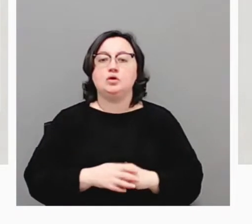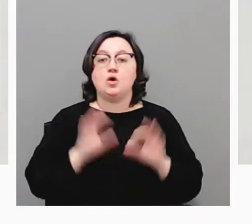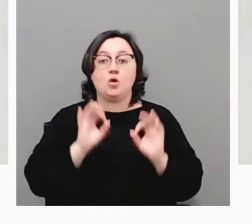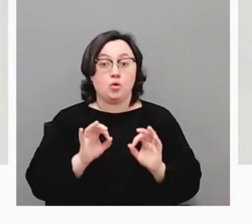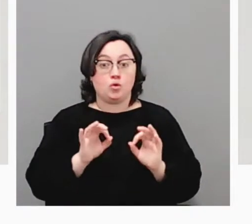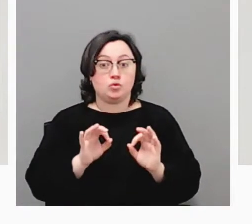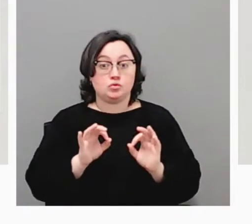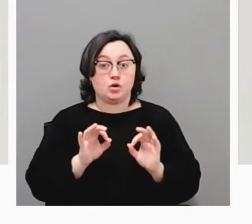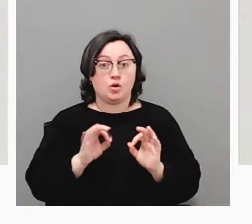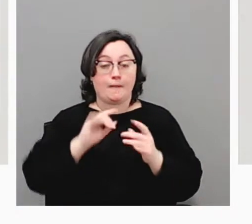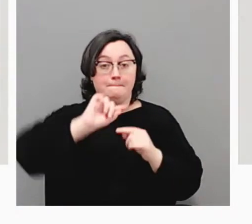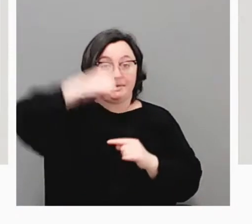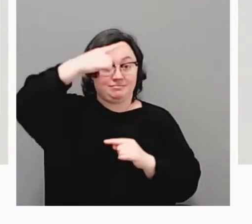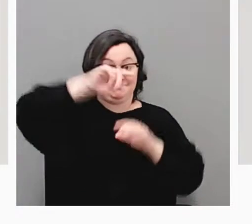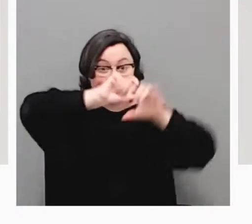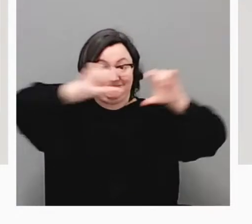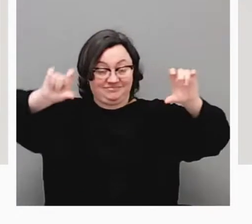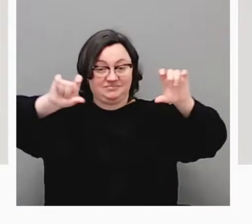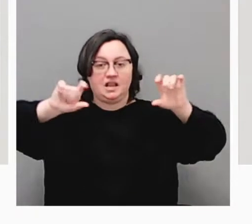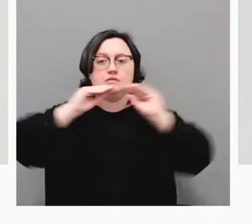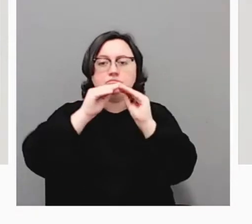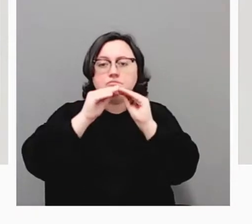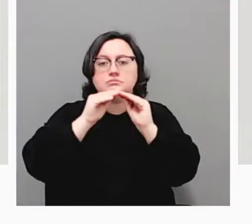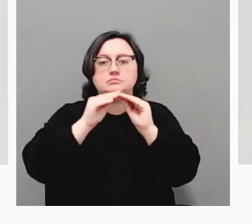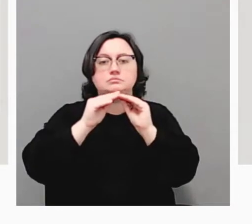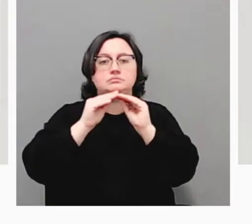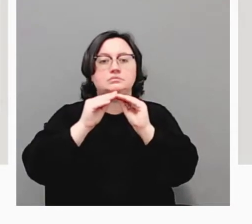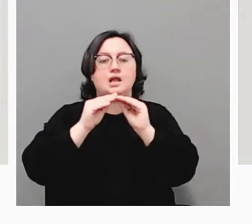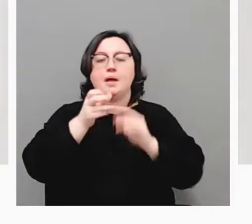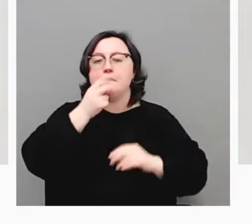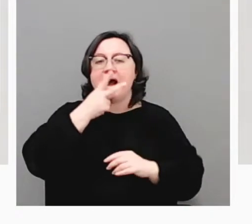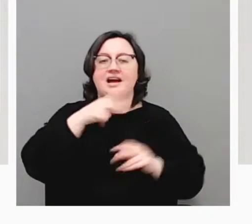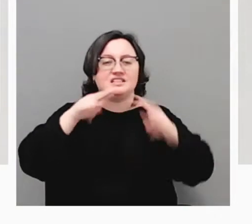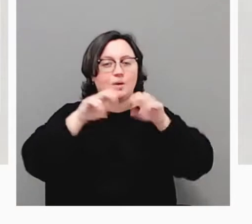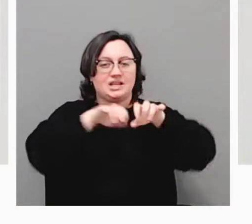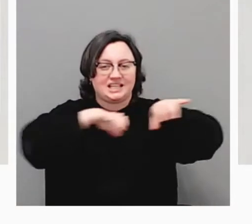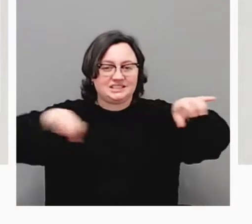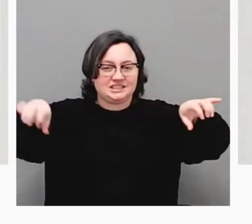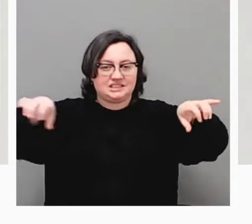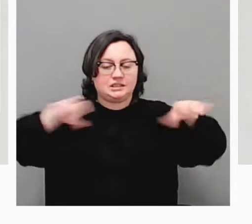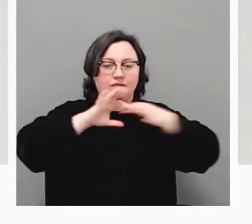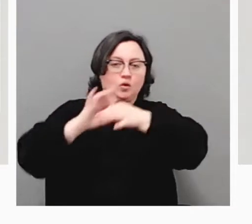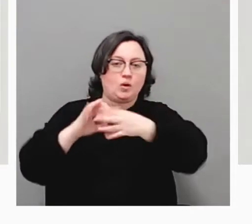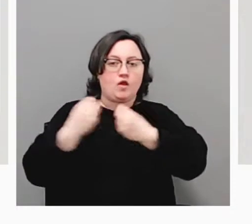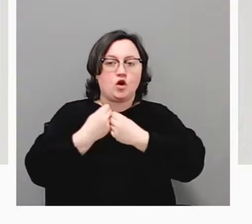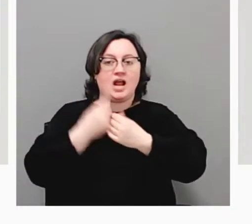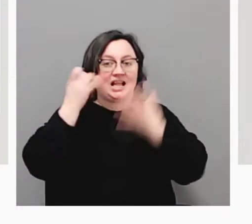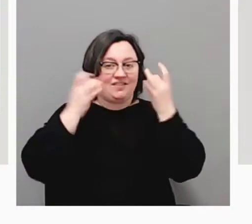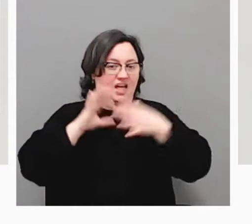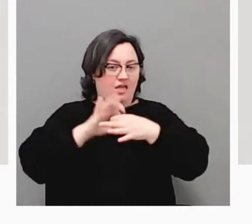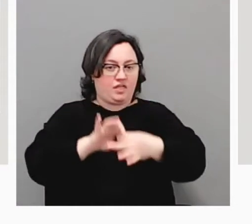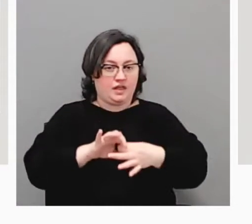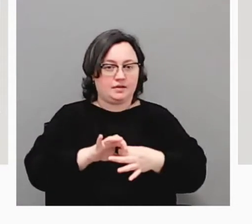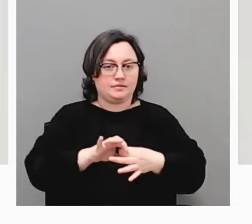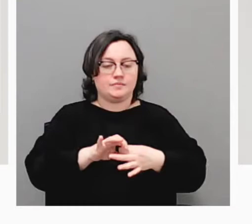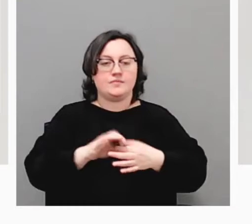una planta superior en la cual podrán desarrollarse pues, pequeños bares, restaurantes que estarán muy vinculados a la propia actividad, pues también